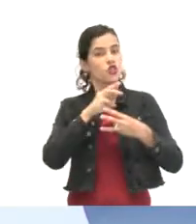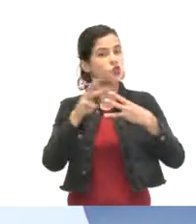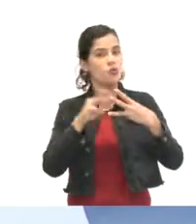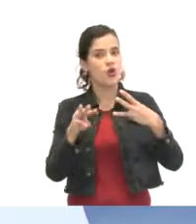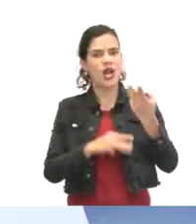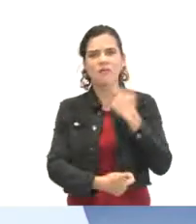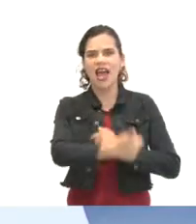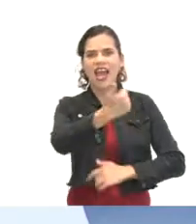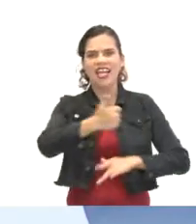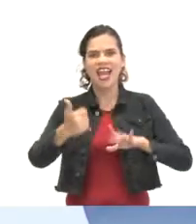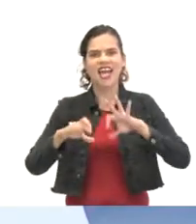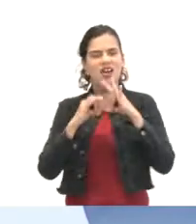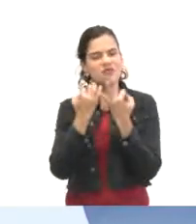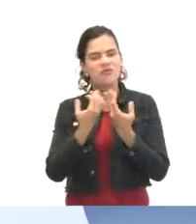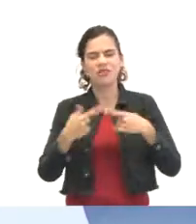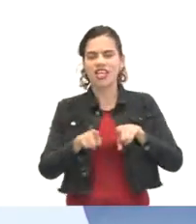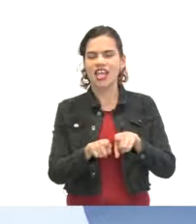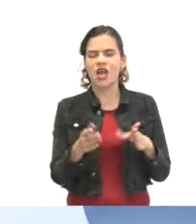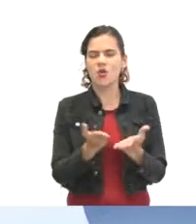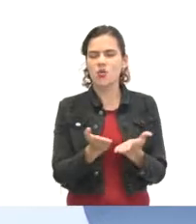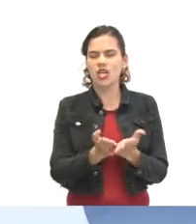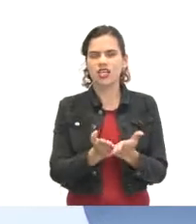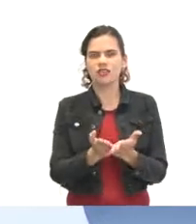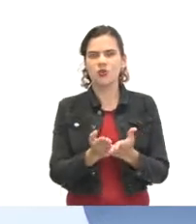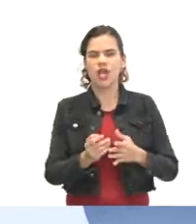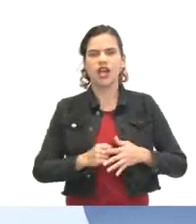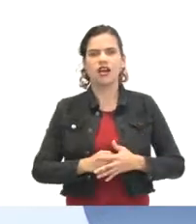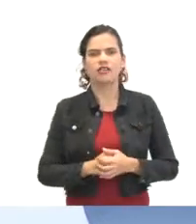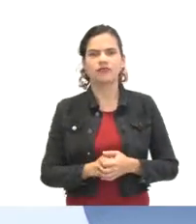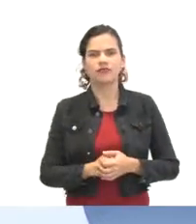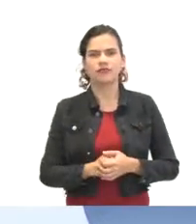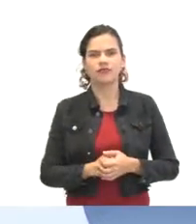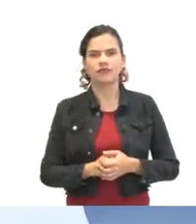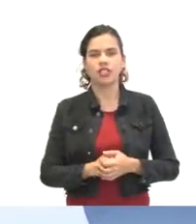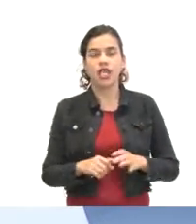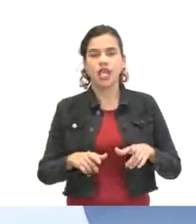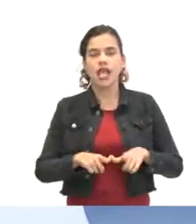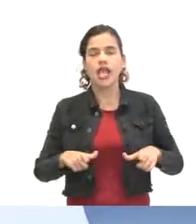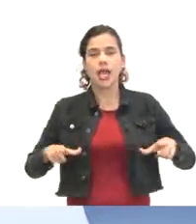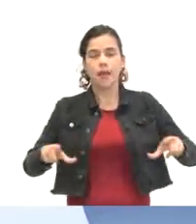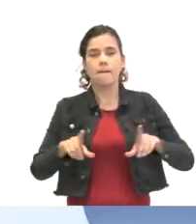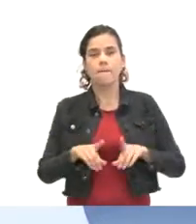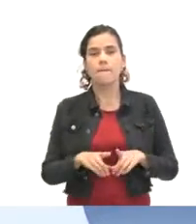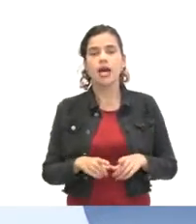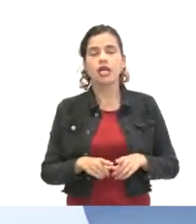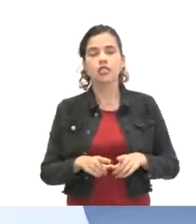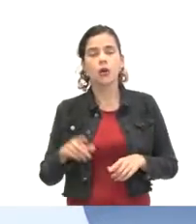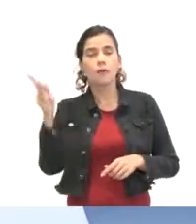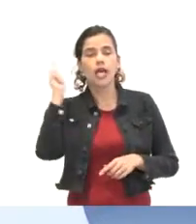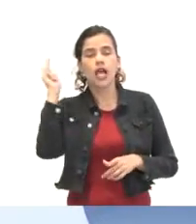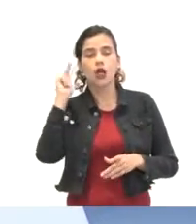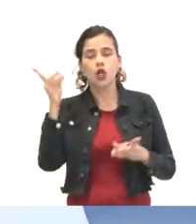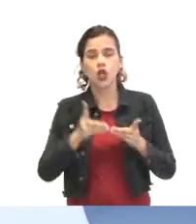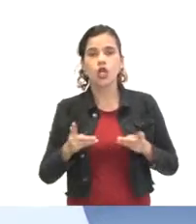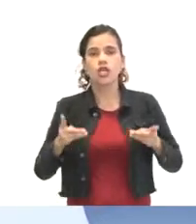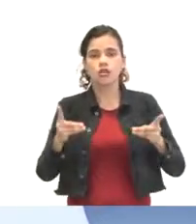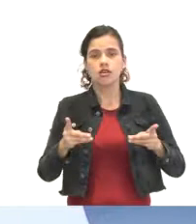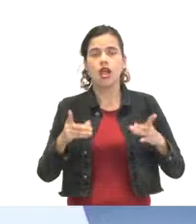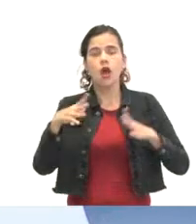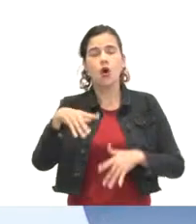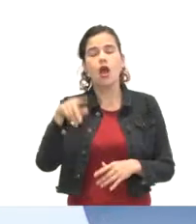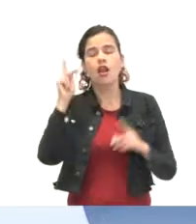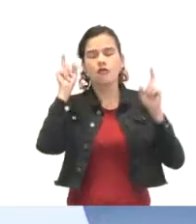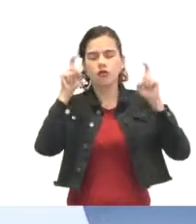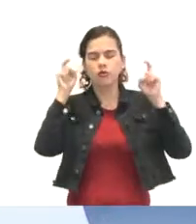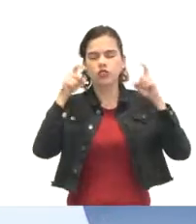bienvenidos a su programa Cada Familia, Una Escuela. Espacio pedagógico dedicado a la formación de todos los